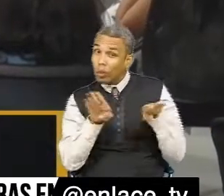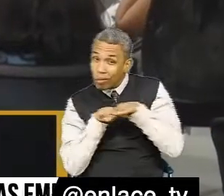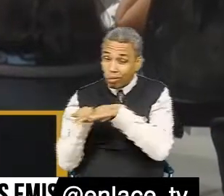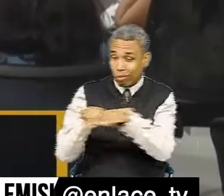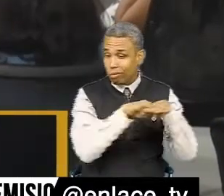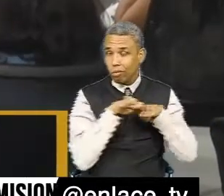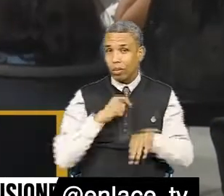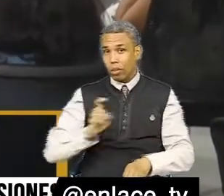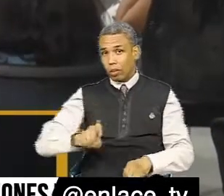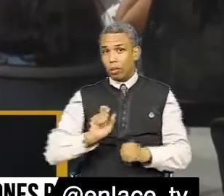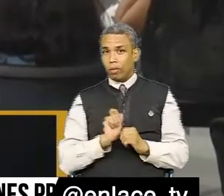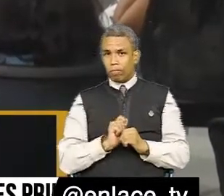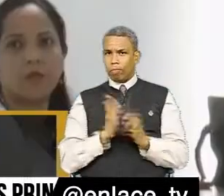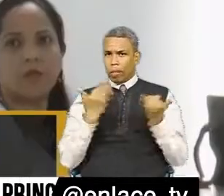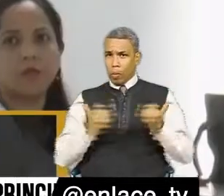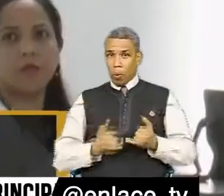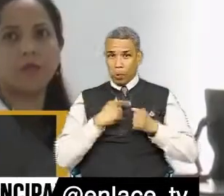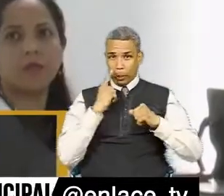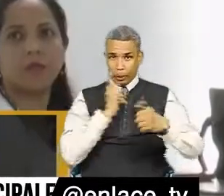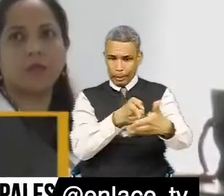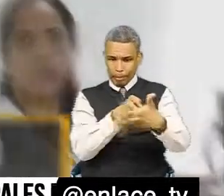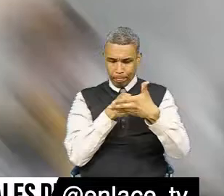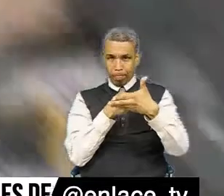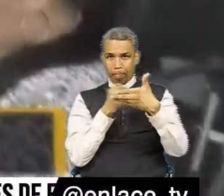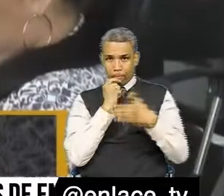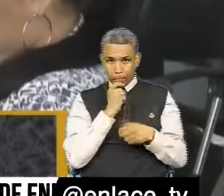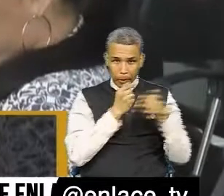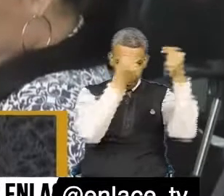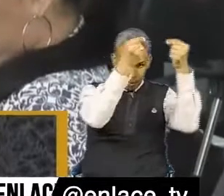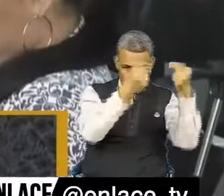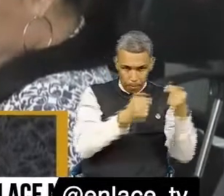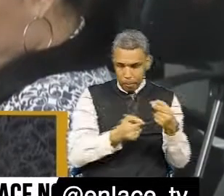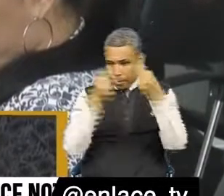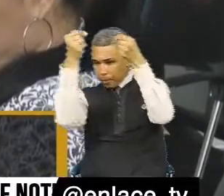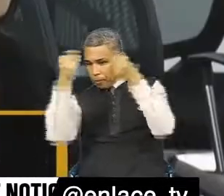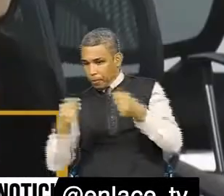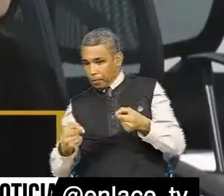los datos que veo y no puedo mentir frente a ellos